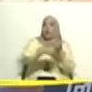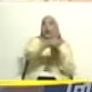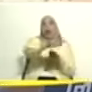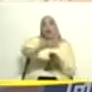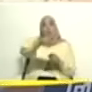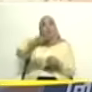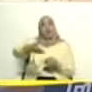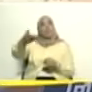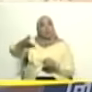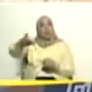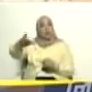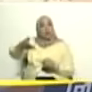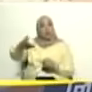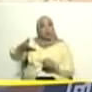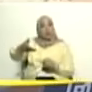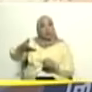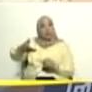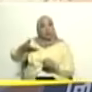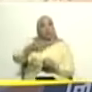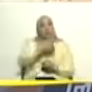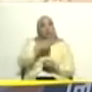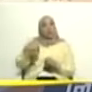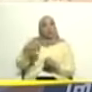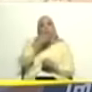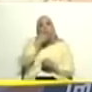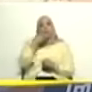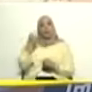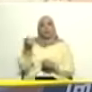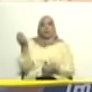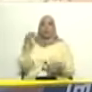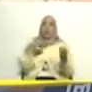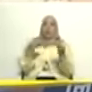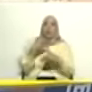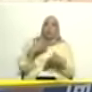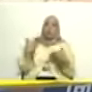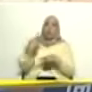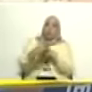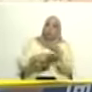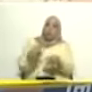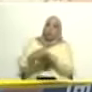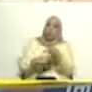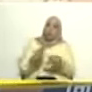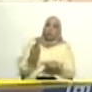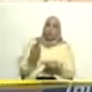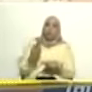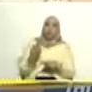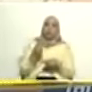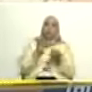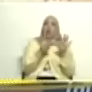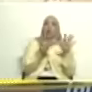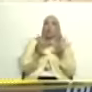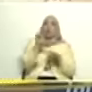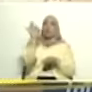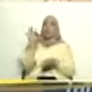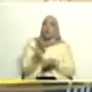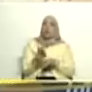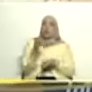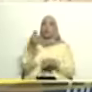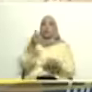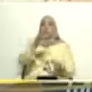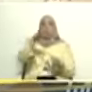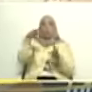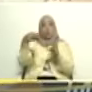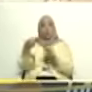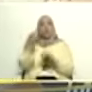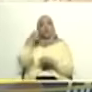gente. Entonces yo quiero mejorar en cantidad y en calidad de los productos. Ya el 97% de los CLAP, como